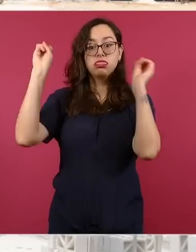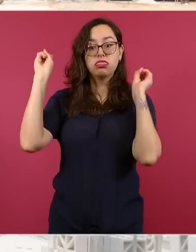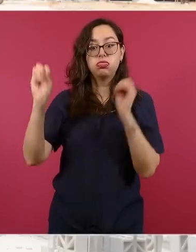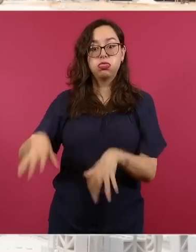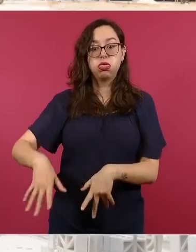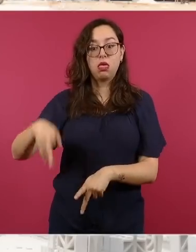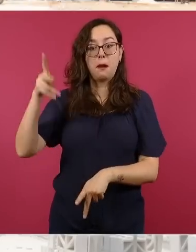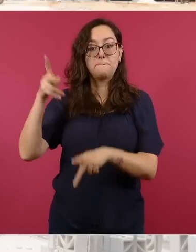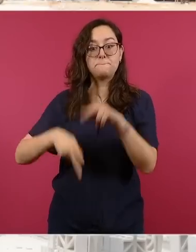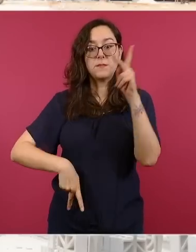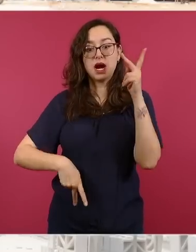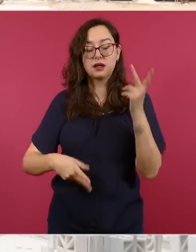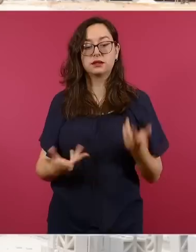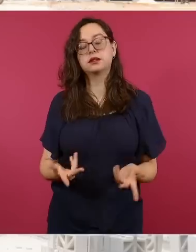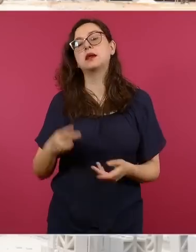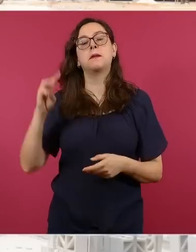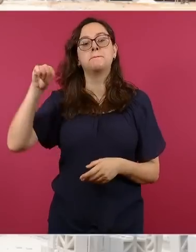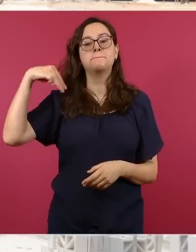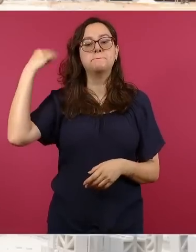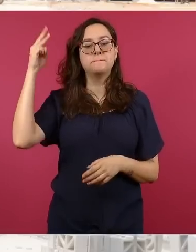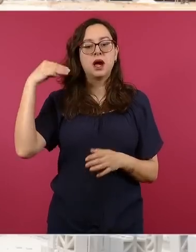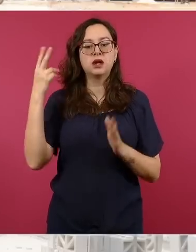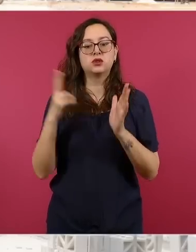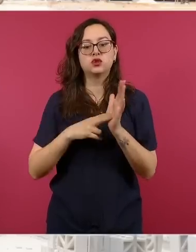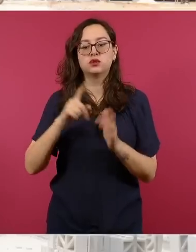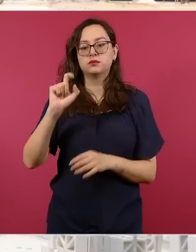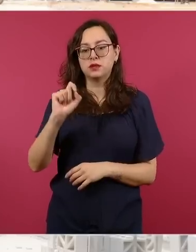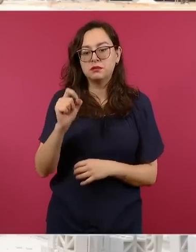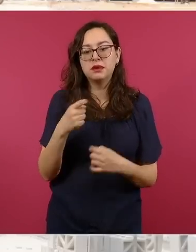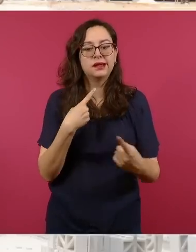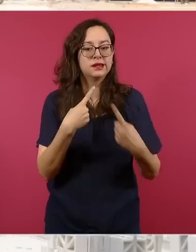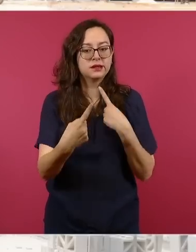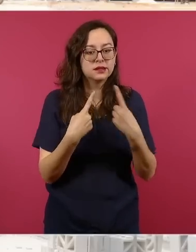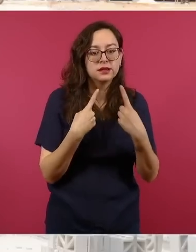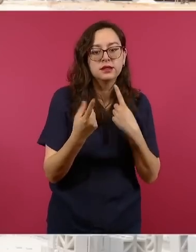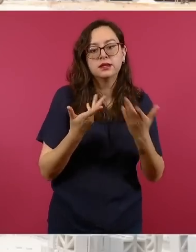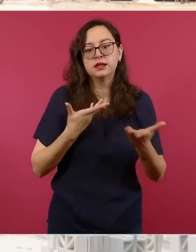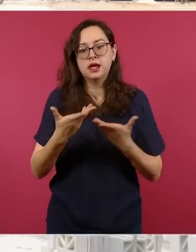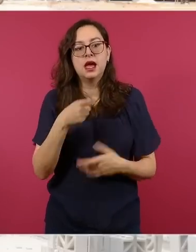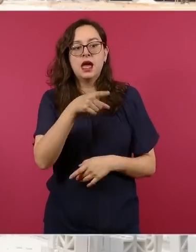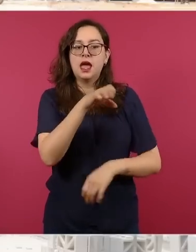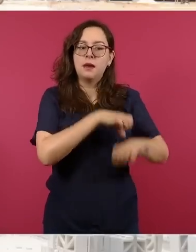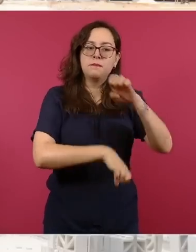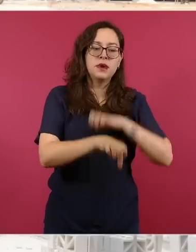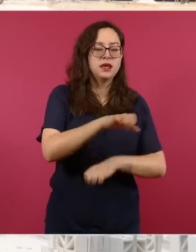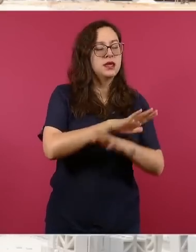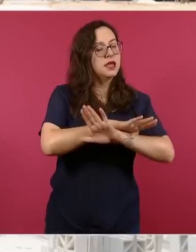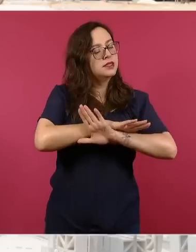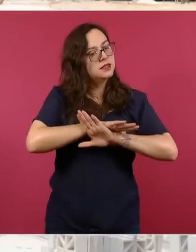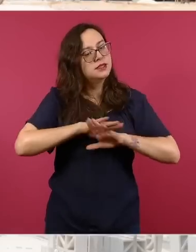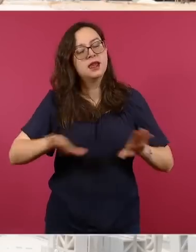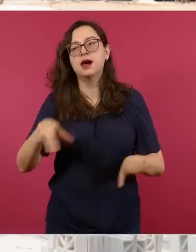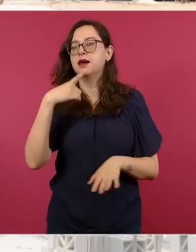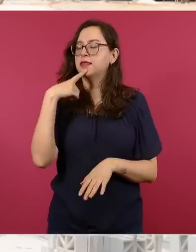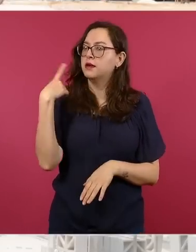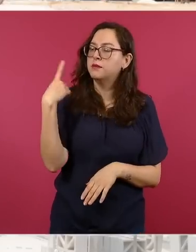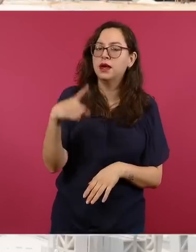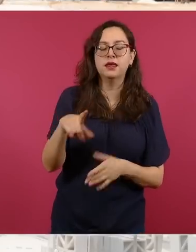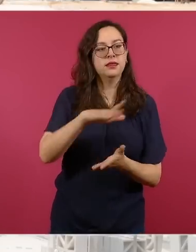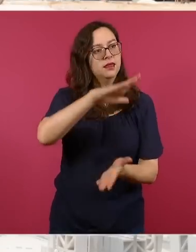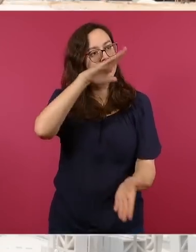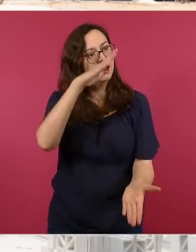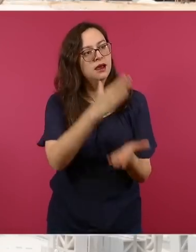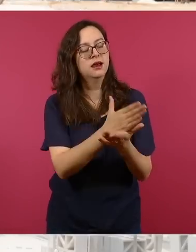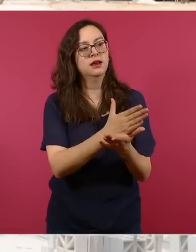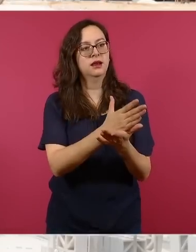obra negra. En marzo del 2020 se logró un acuerdo con la empresa para que se desistiera de la demanda y tras 9 años de abandono entró el